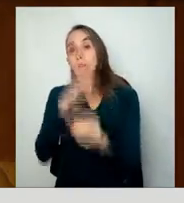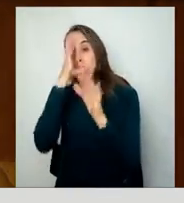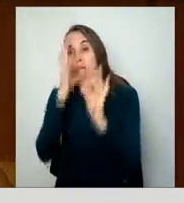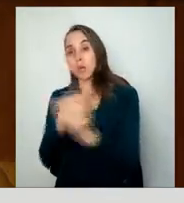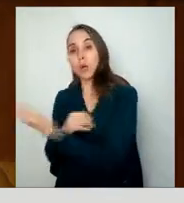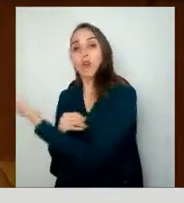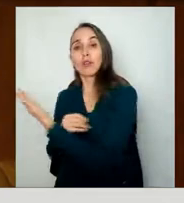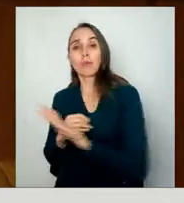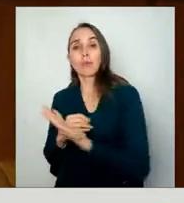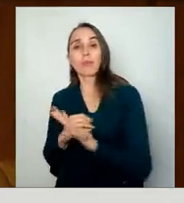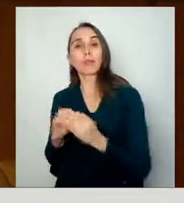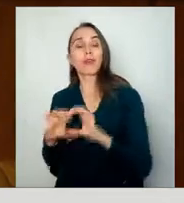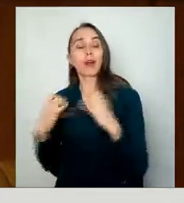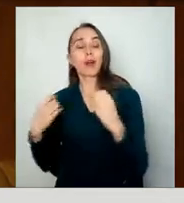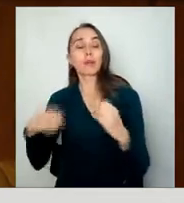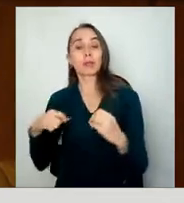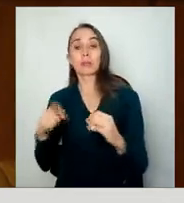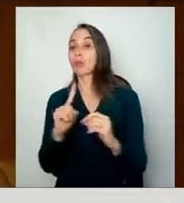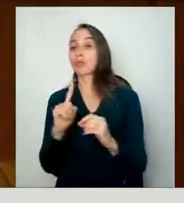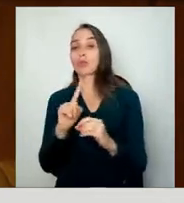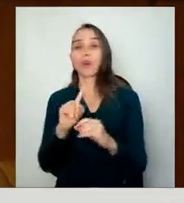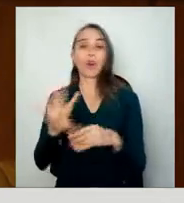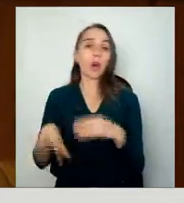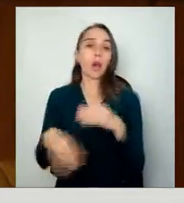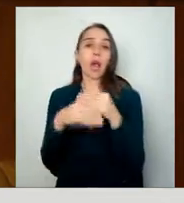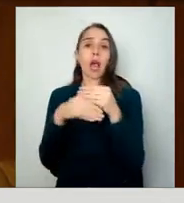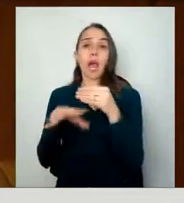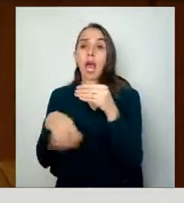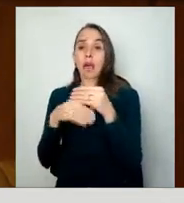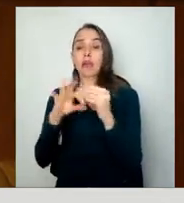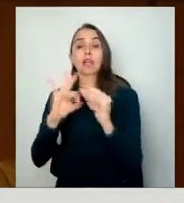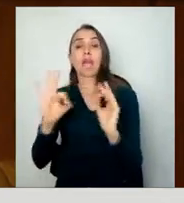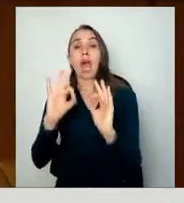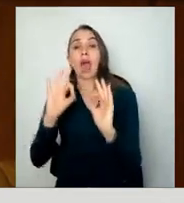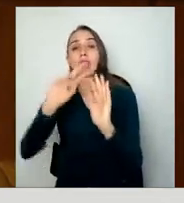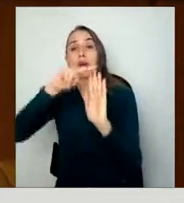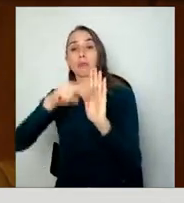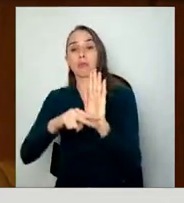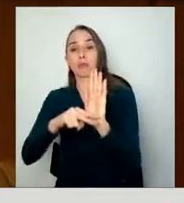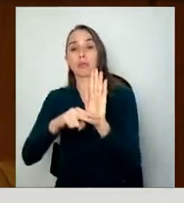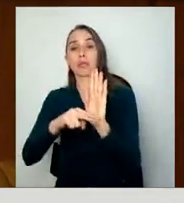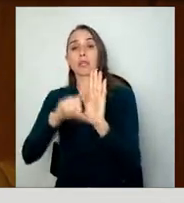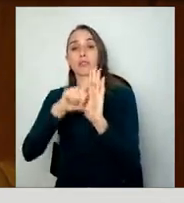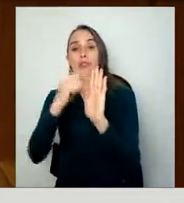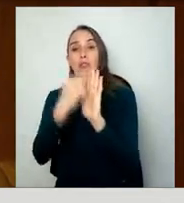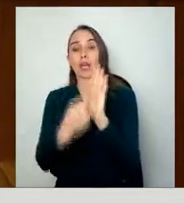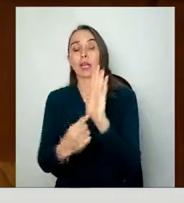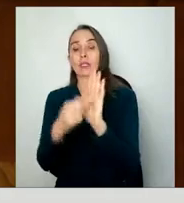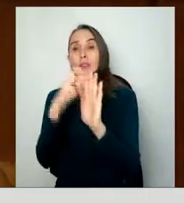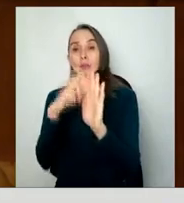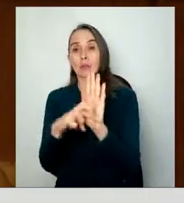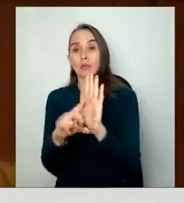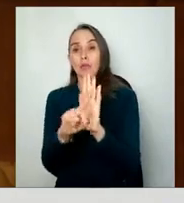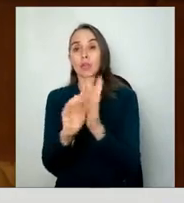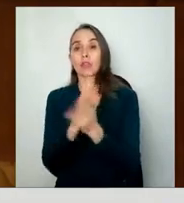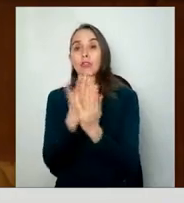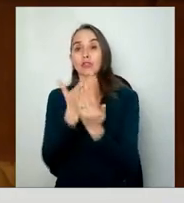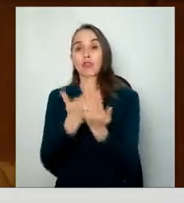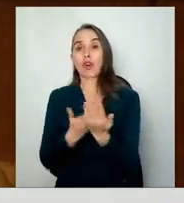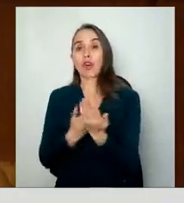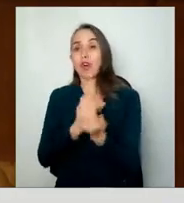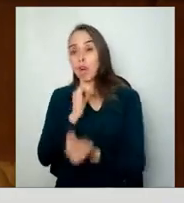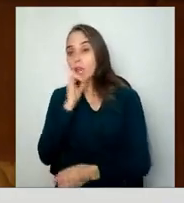que no se introdujo adiciones ni enmiendas al texto del referido proyecto es Cuánto puedo informar